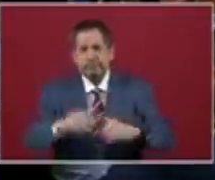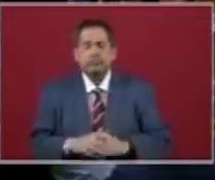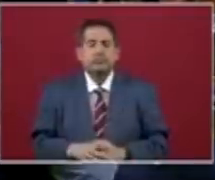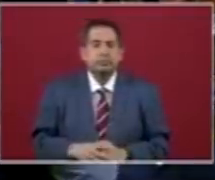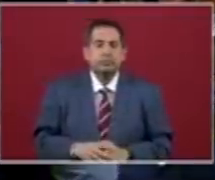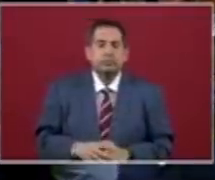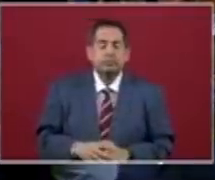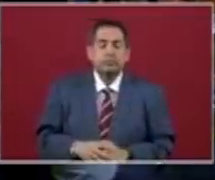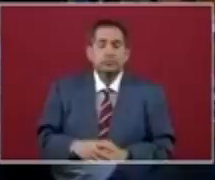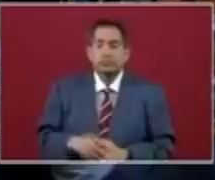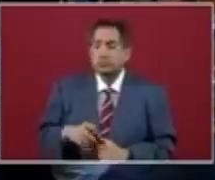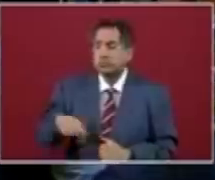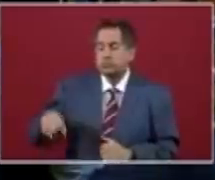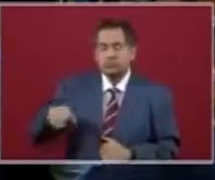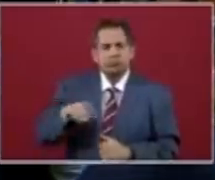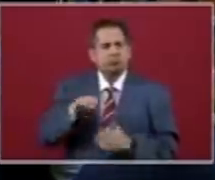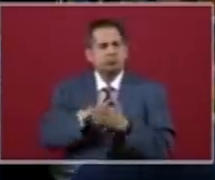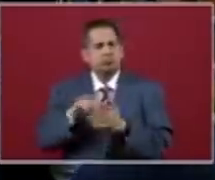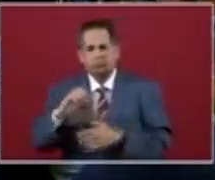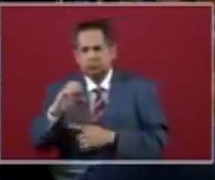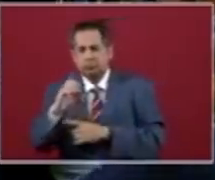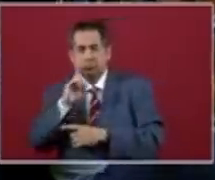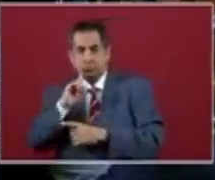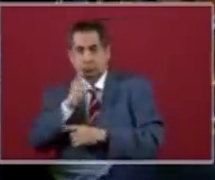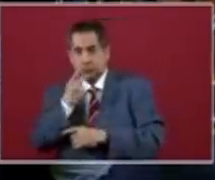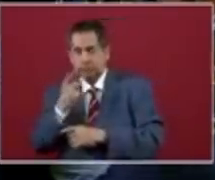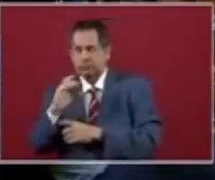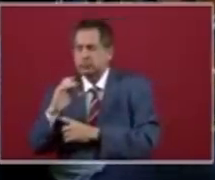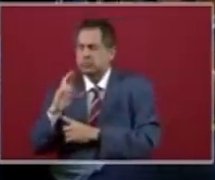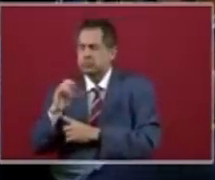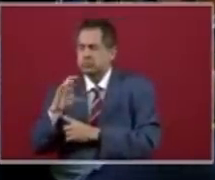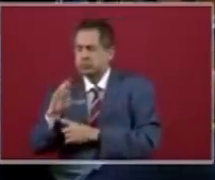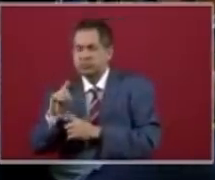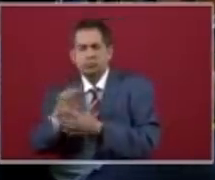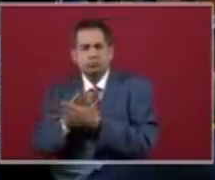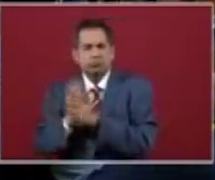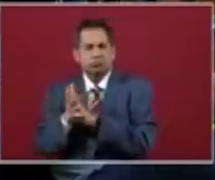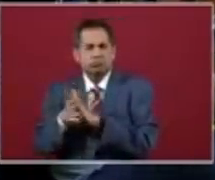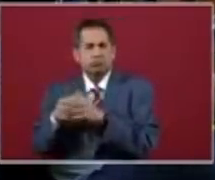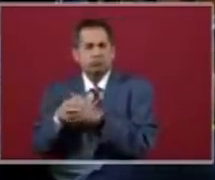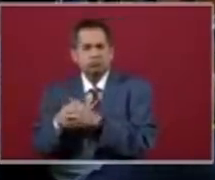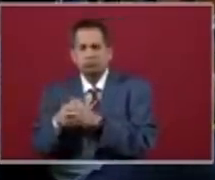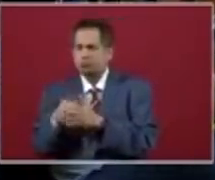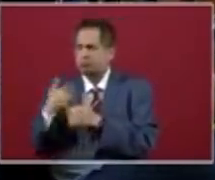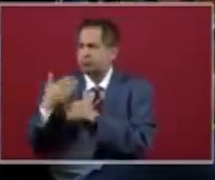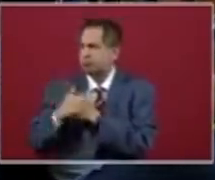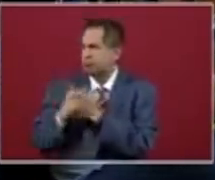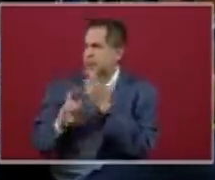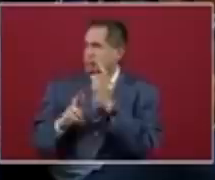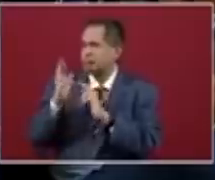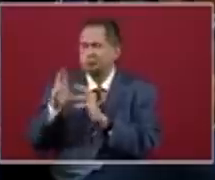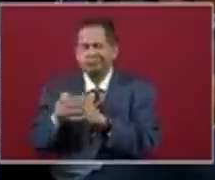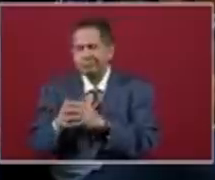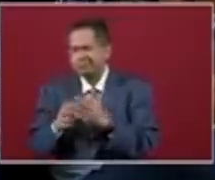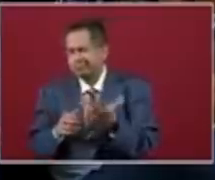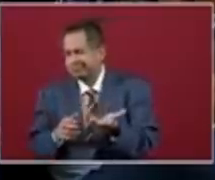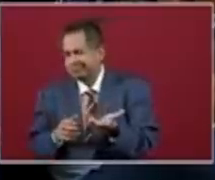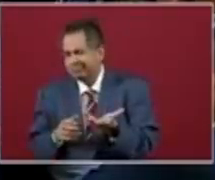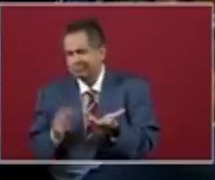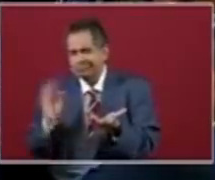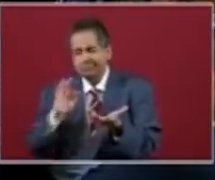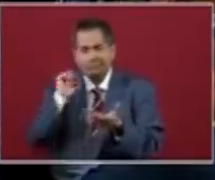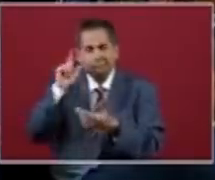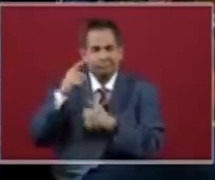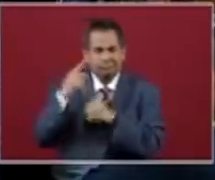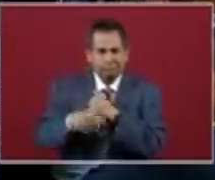Centrales obreras como la gente de Miracruz ahora ya se están radicalizando, ya están llamando a huelga. ¿No hay un